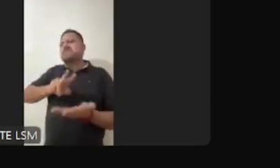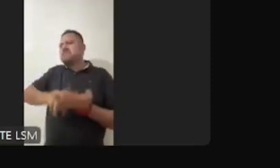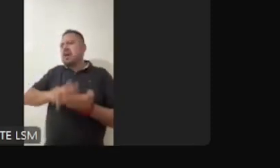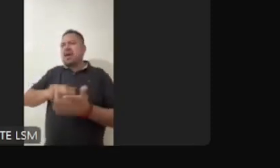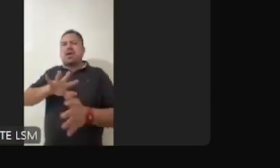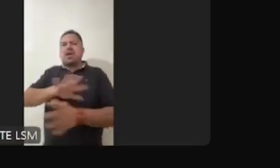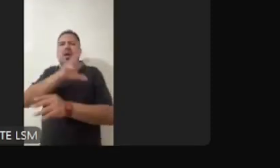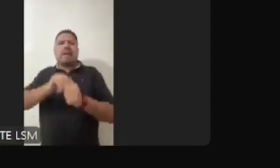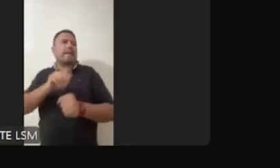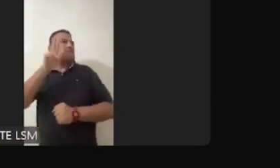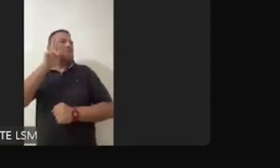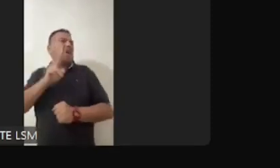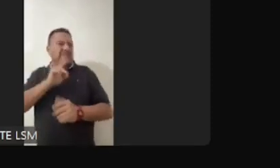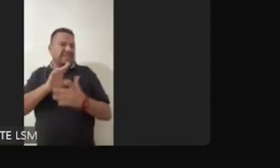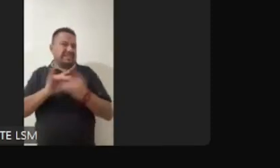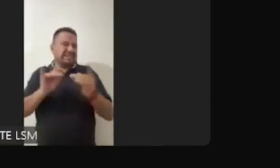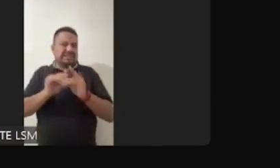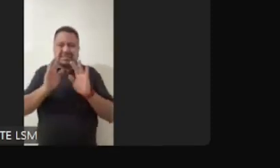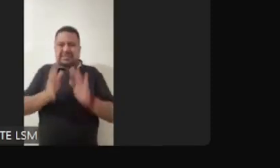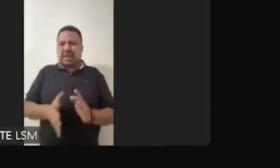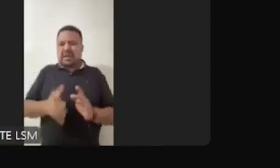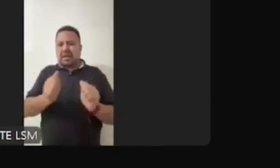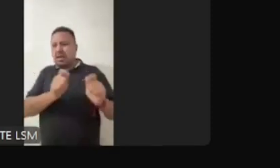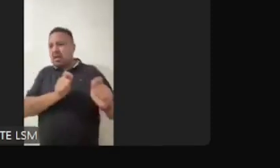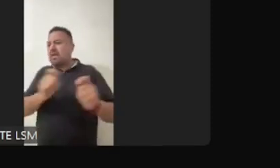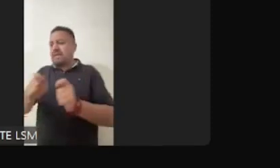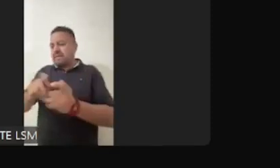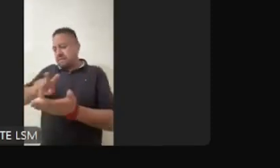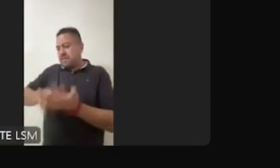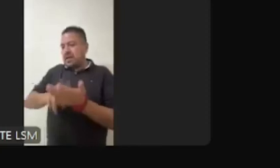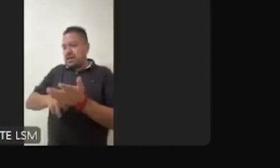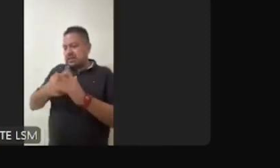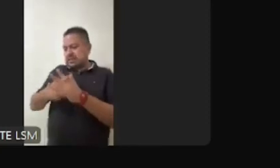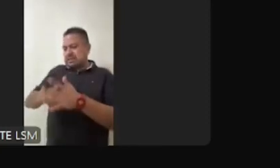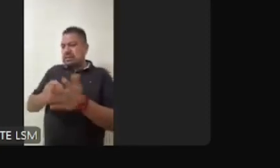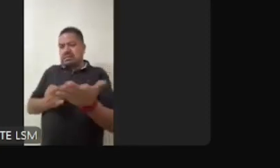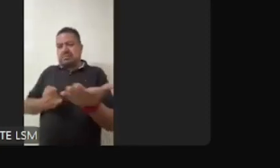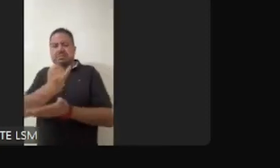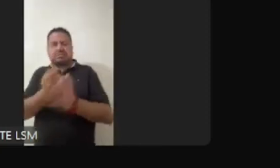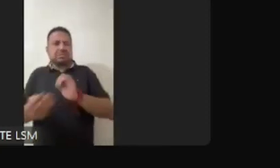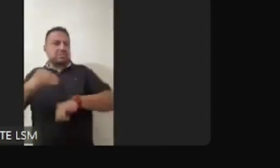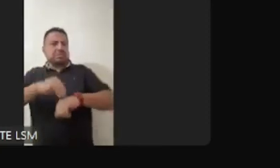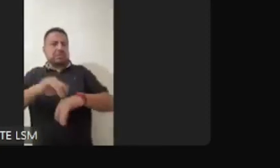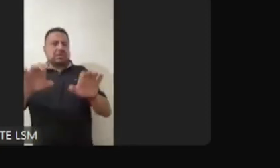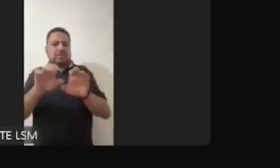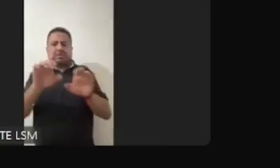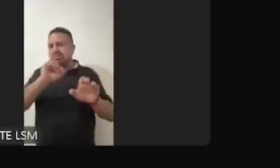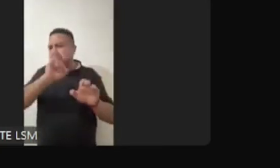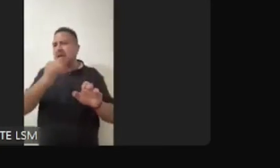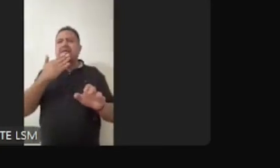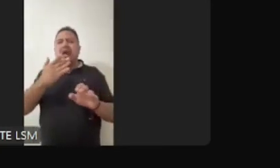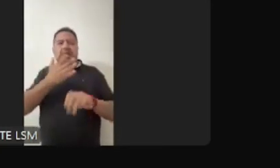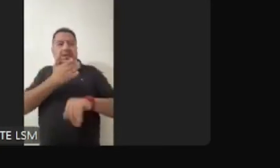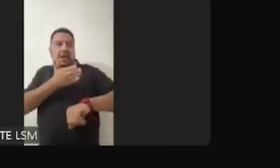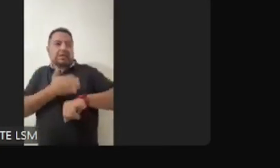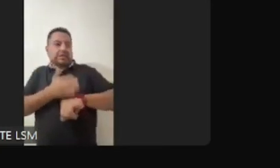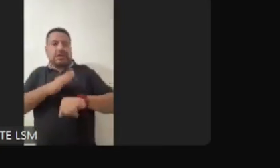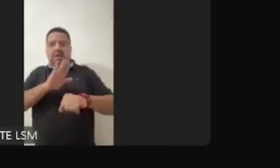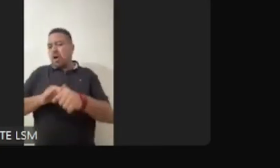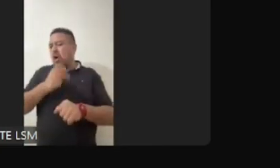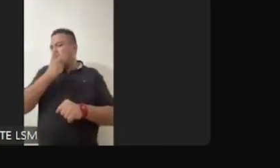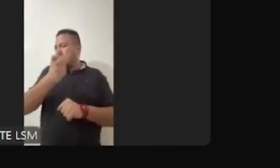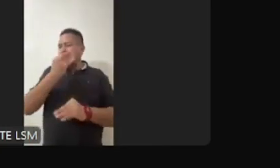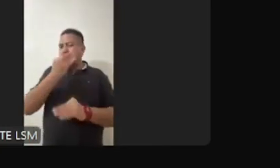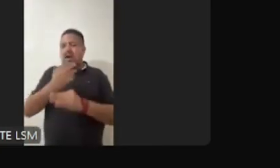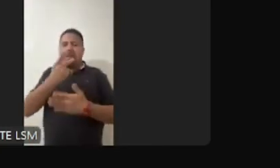pruebas técnicas citadas ya que les otorgó el valor indiciario y determinó que acreditaban los hechos y conductas imputadas por lo tanto